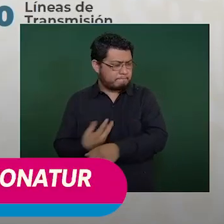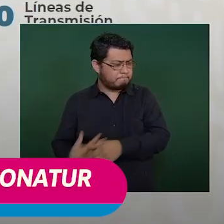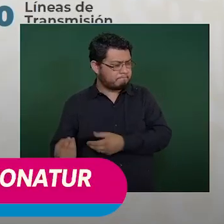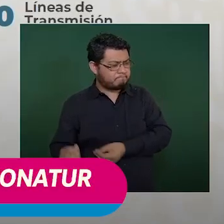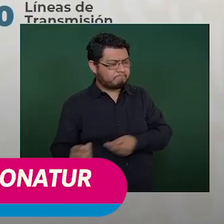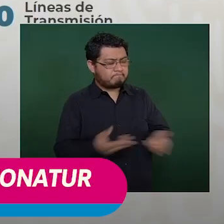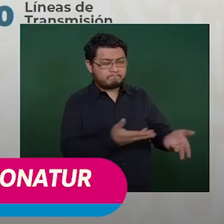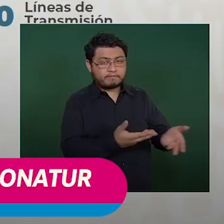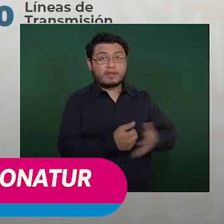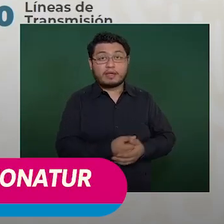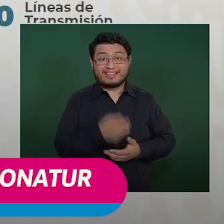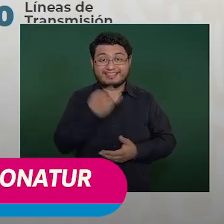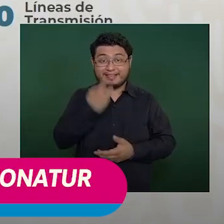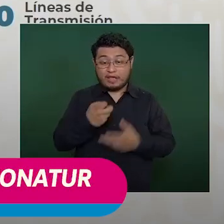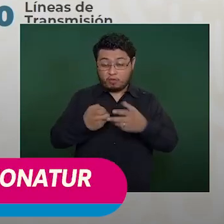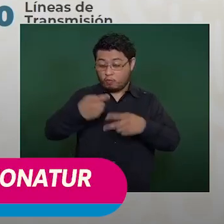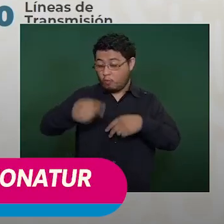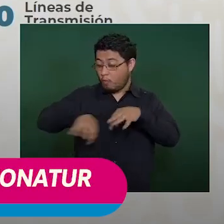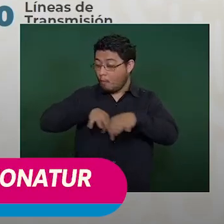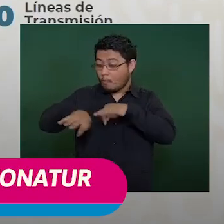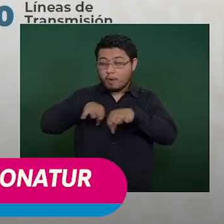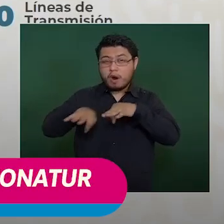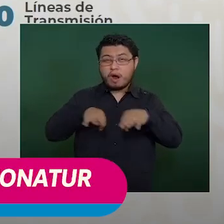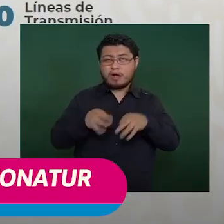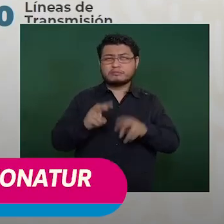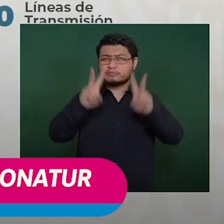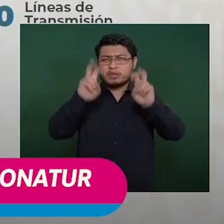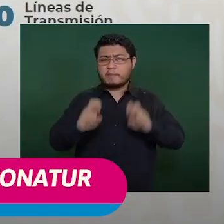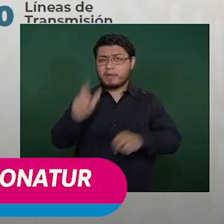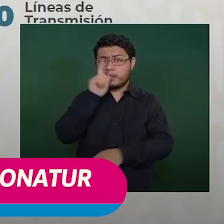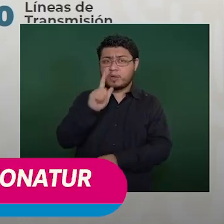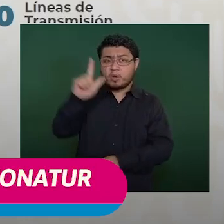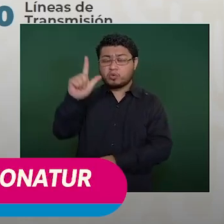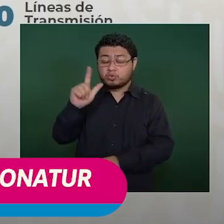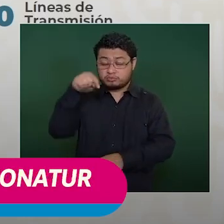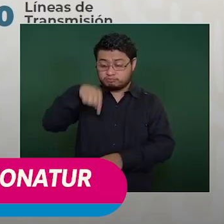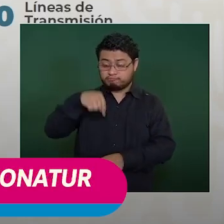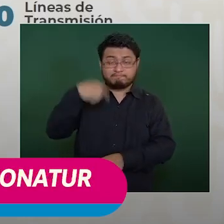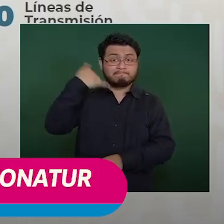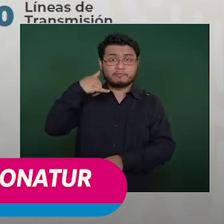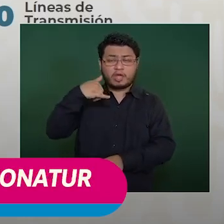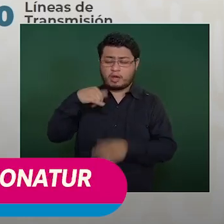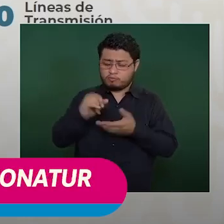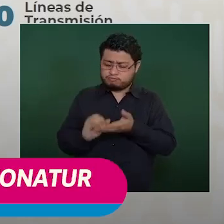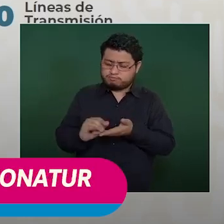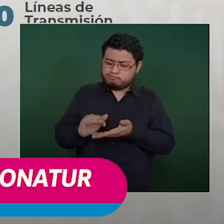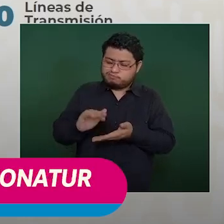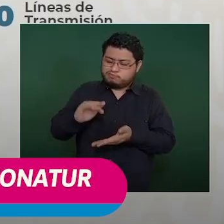obras, la capacidad de suministro eléctrico en la península de Yucatán